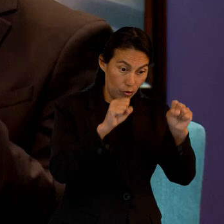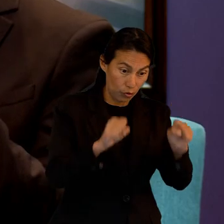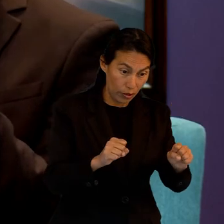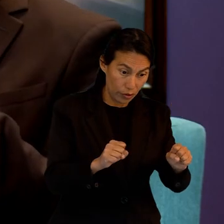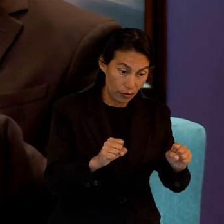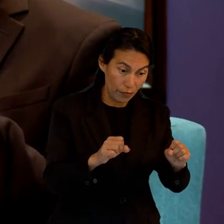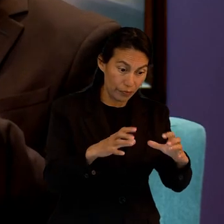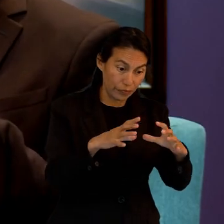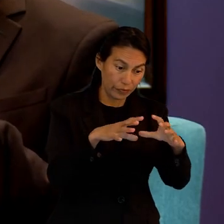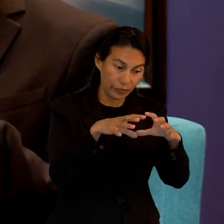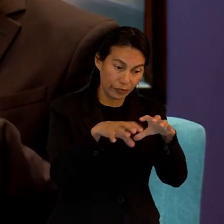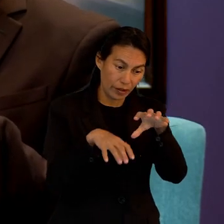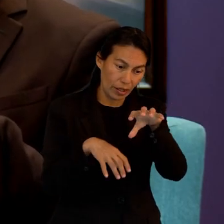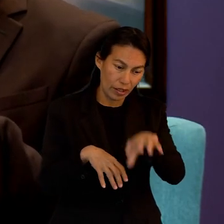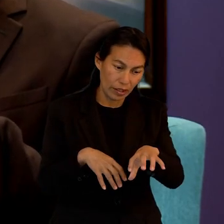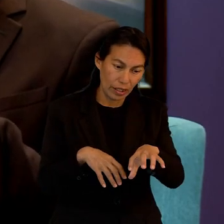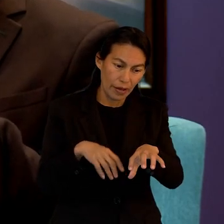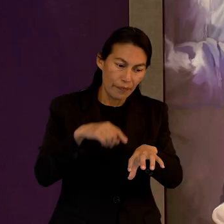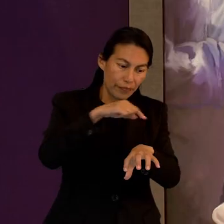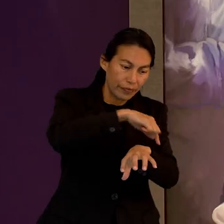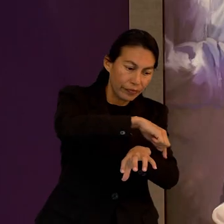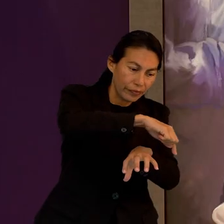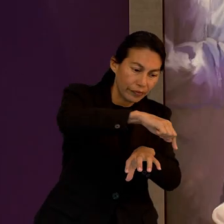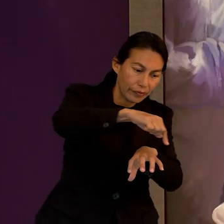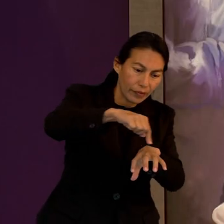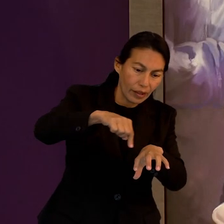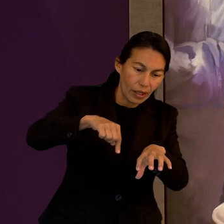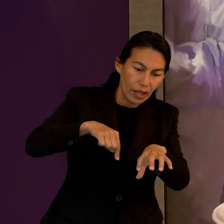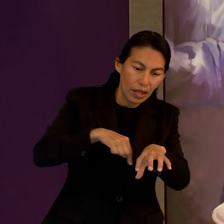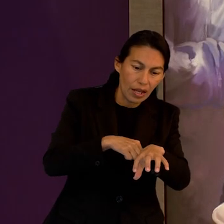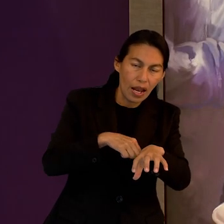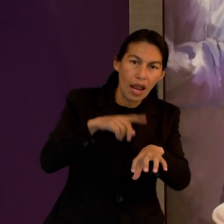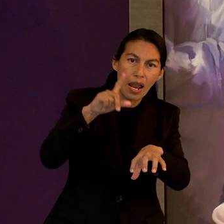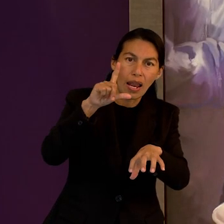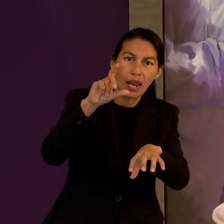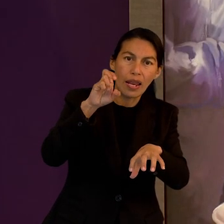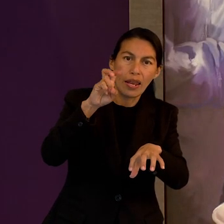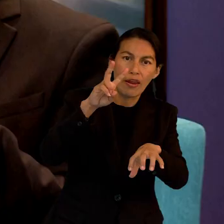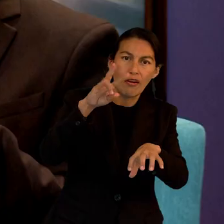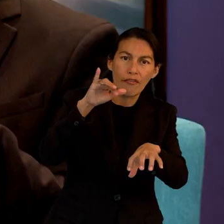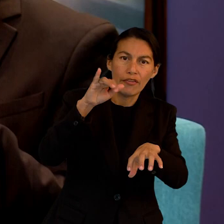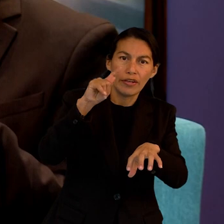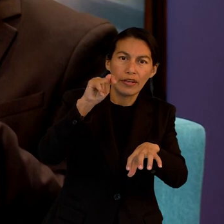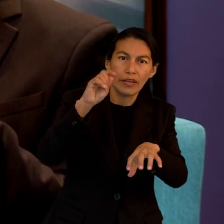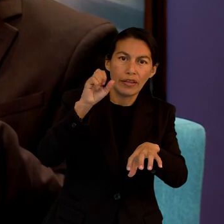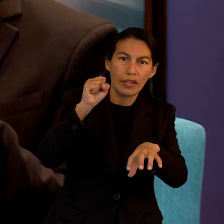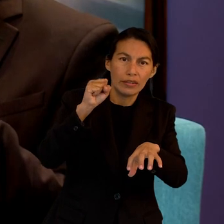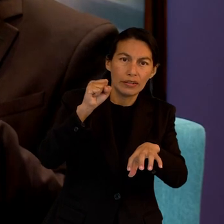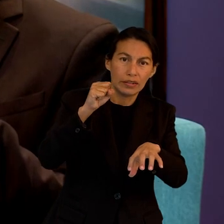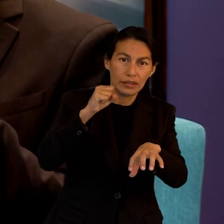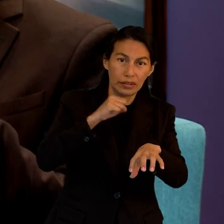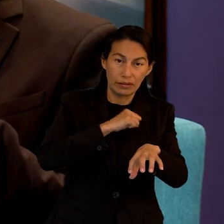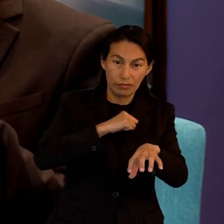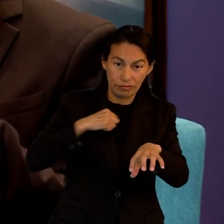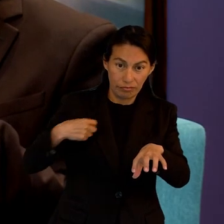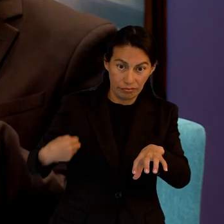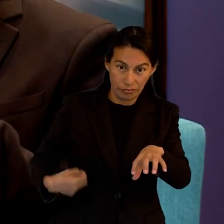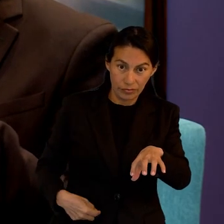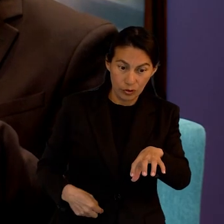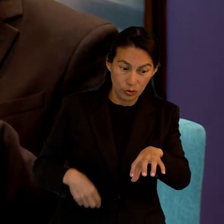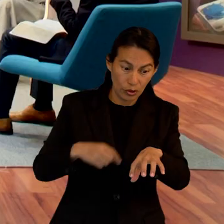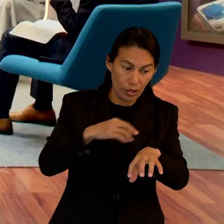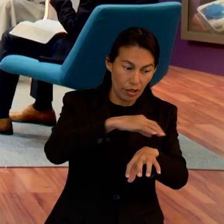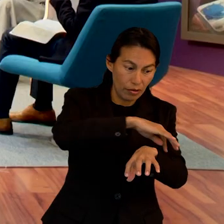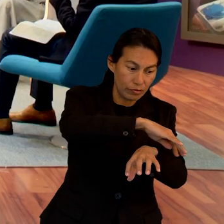y entonces encontramos que jesús verdad que eres nuestro sumo sacerdote